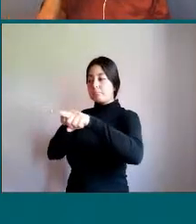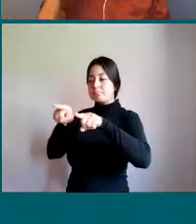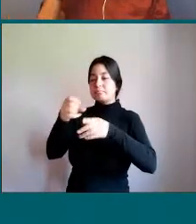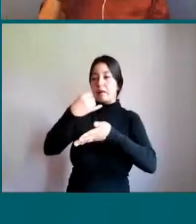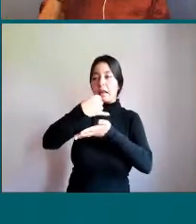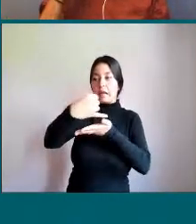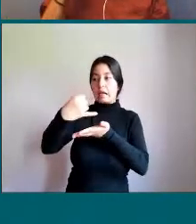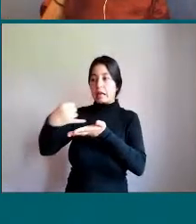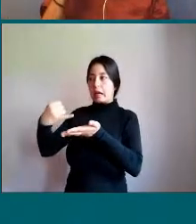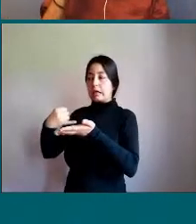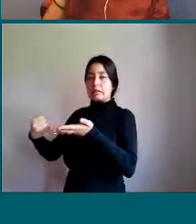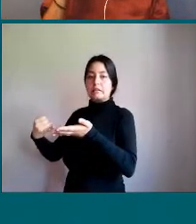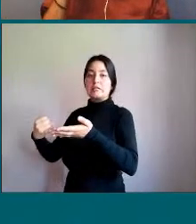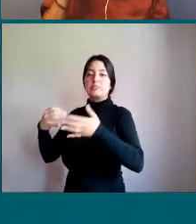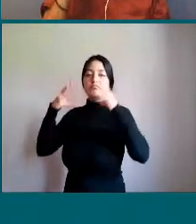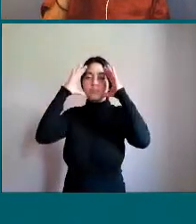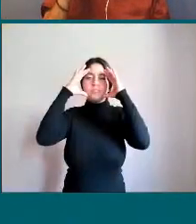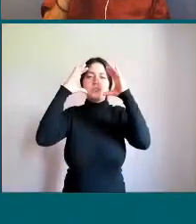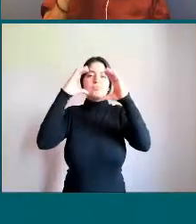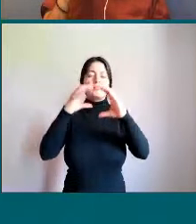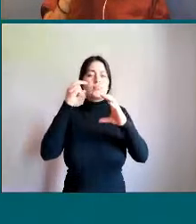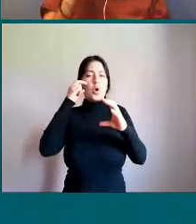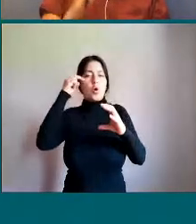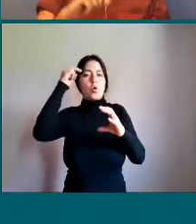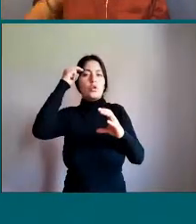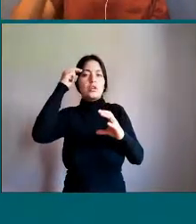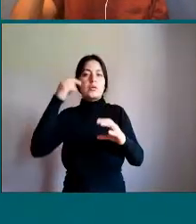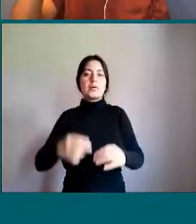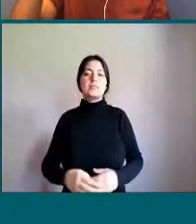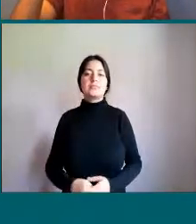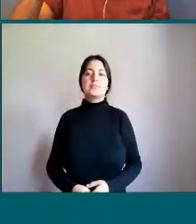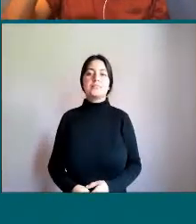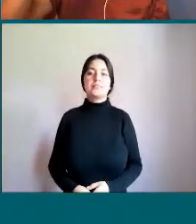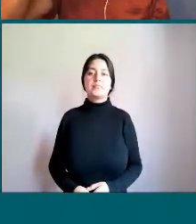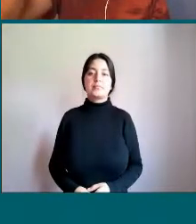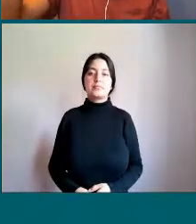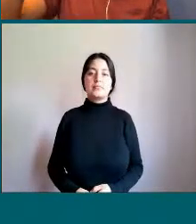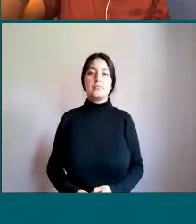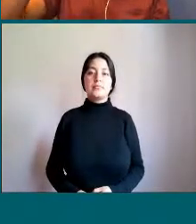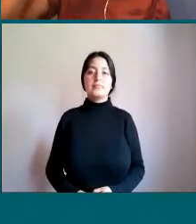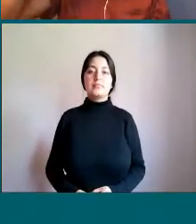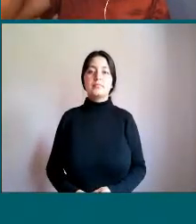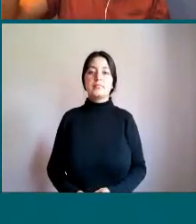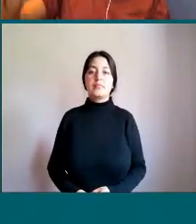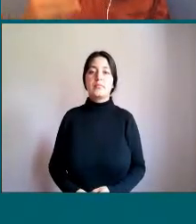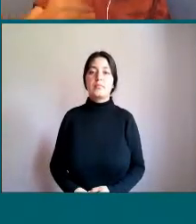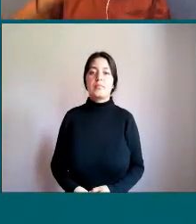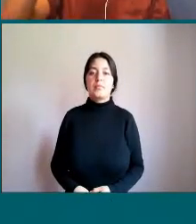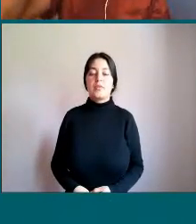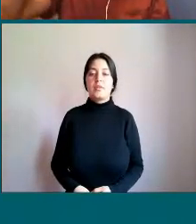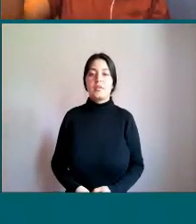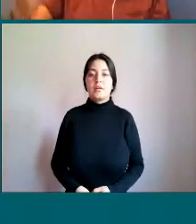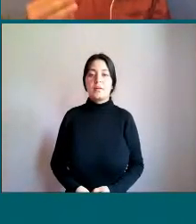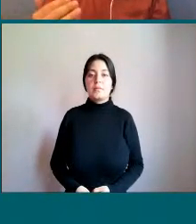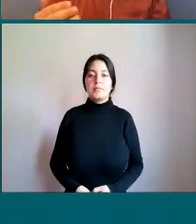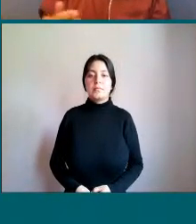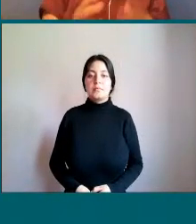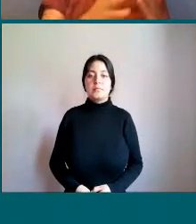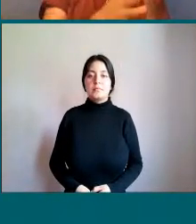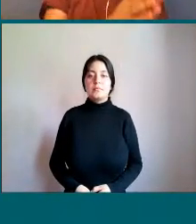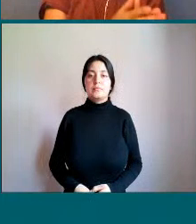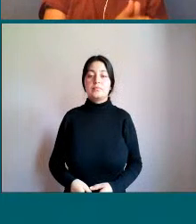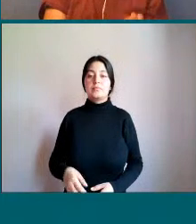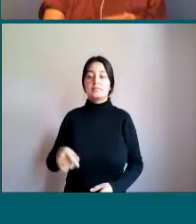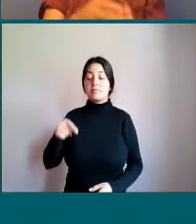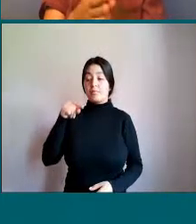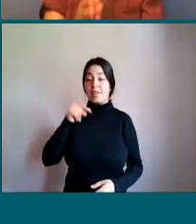operaciones cognitivas de orden superior. Hola, buenas tardes. ¿Sí? Cambiamos, subimos a partir de ahí